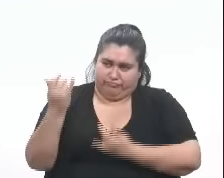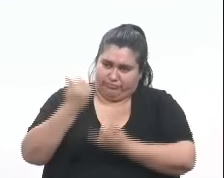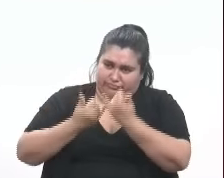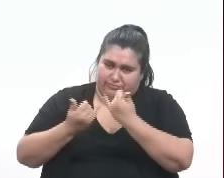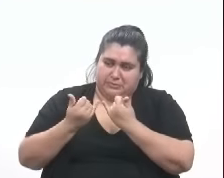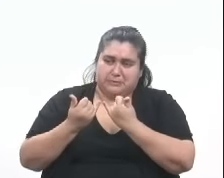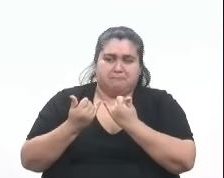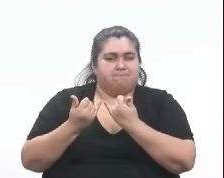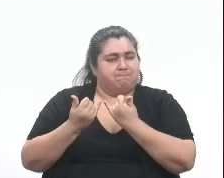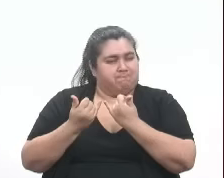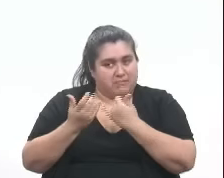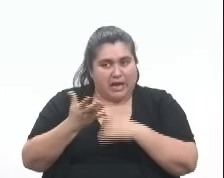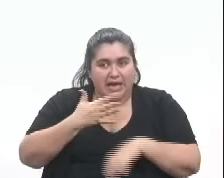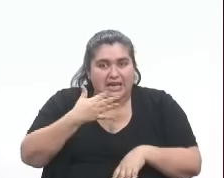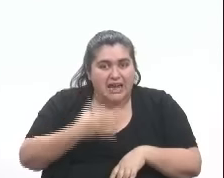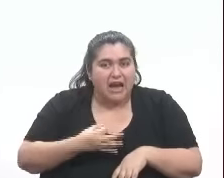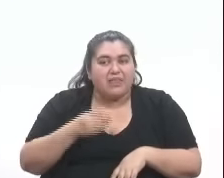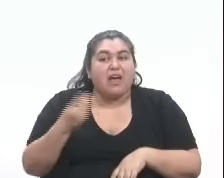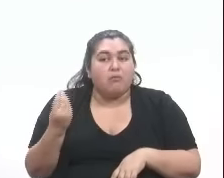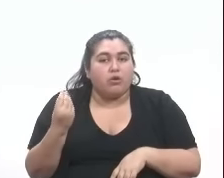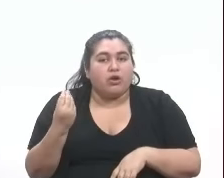que dice que en realidad le echaron por no espiar.